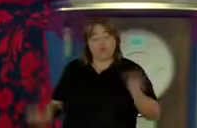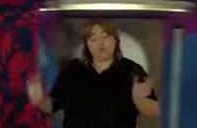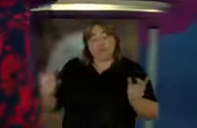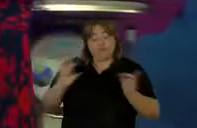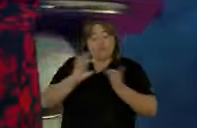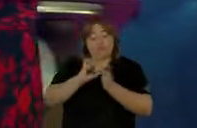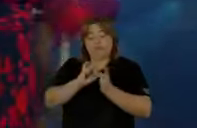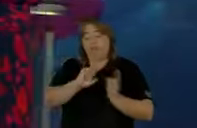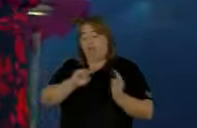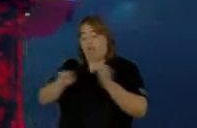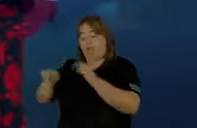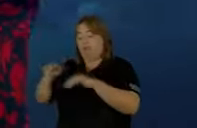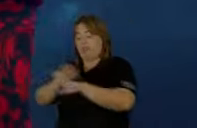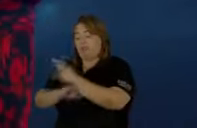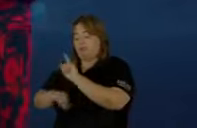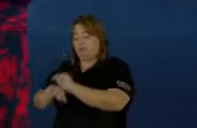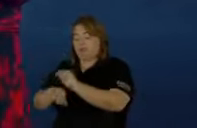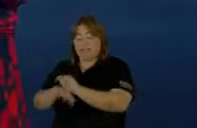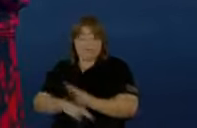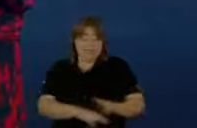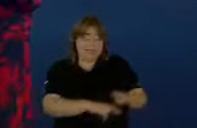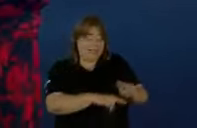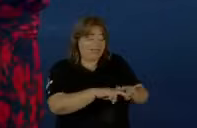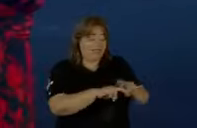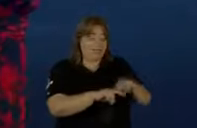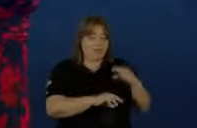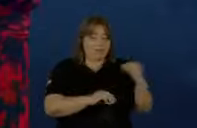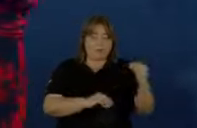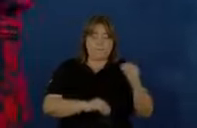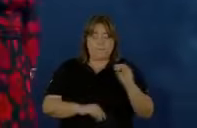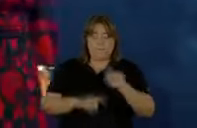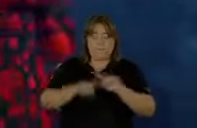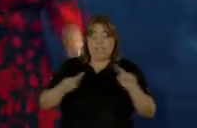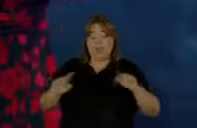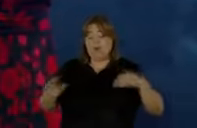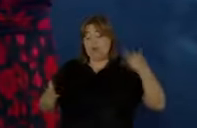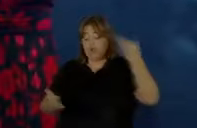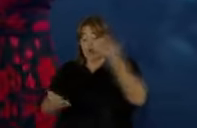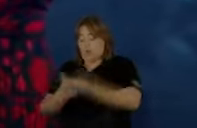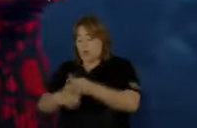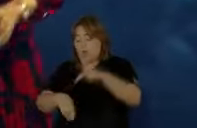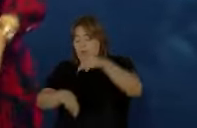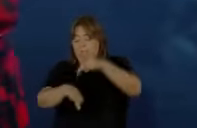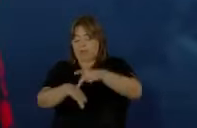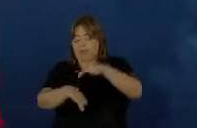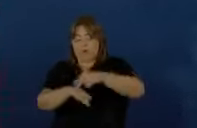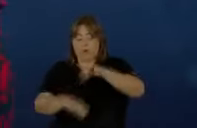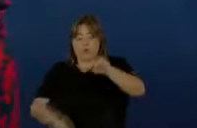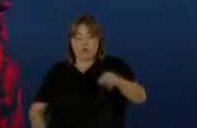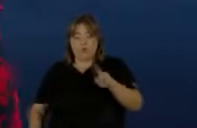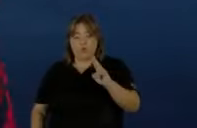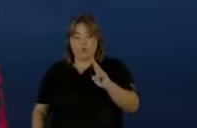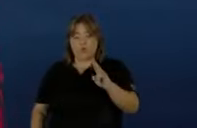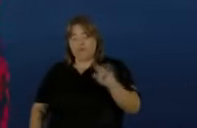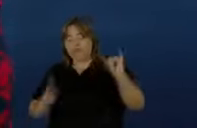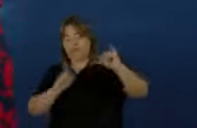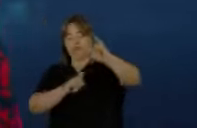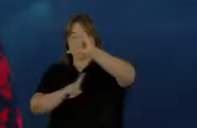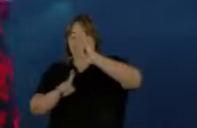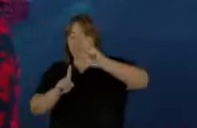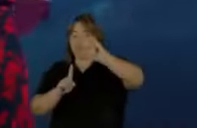templo. Lo sentaban afuera. Pero un día llegó Pedro y Juan, alaba, ungidos, llenos del poder de